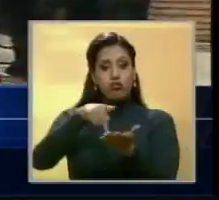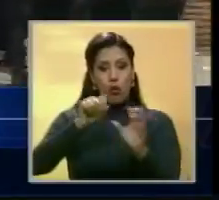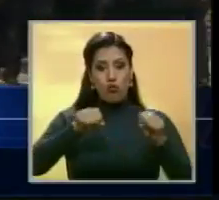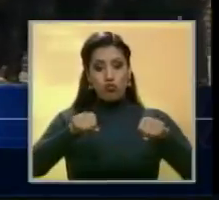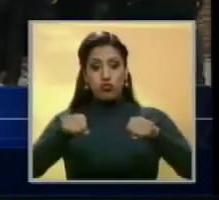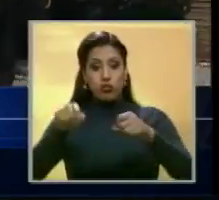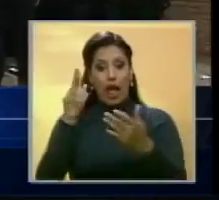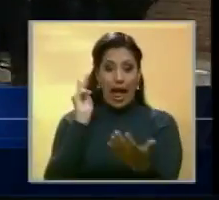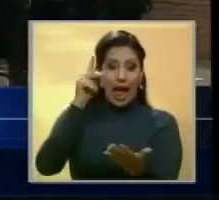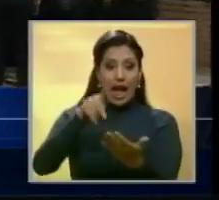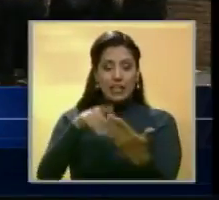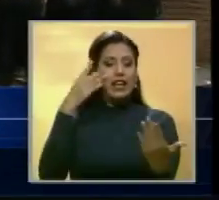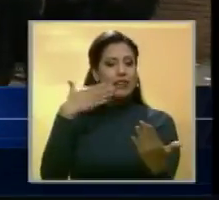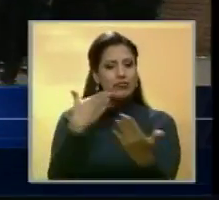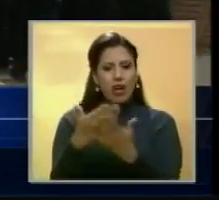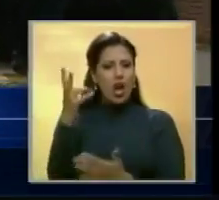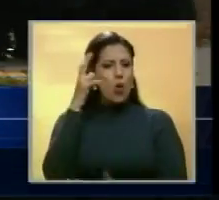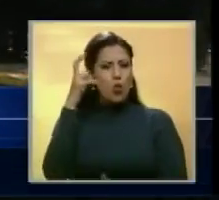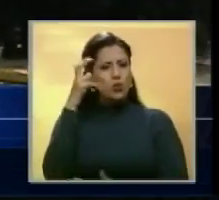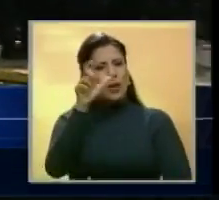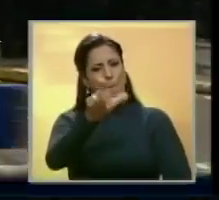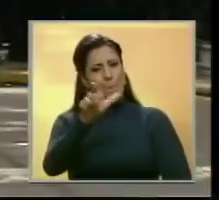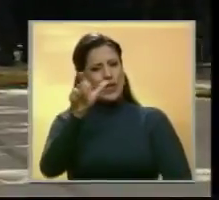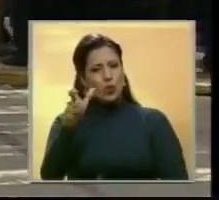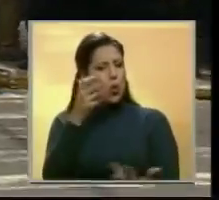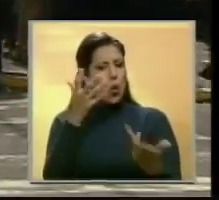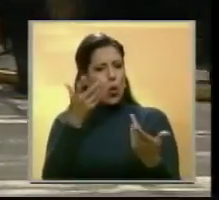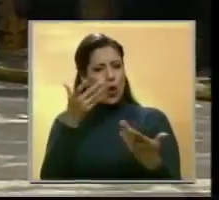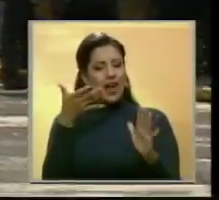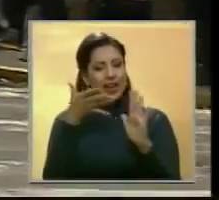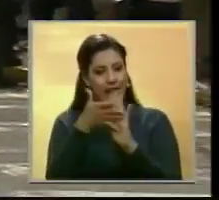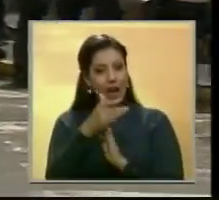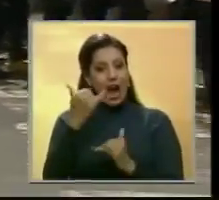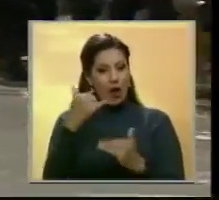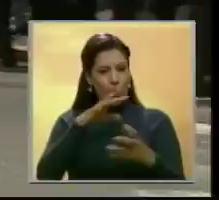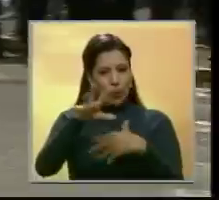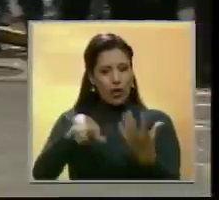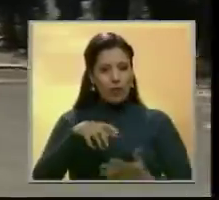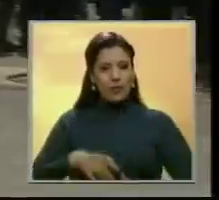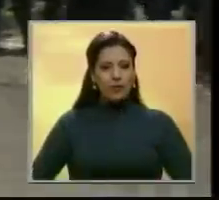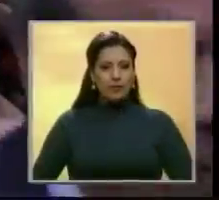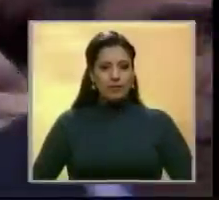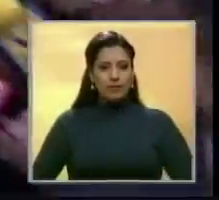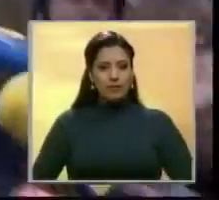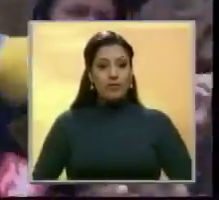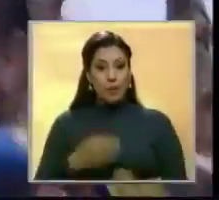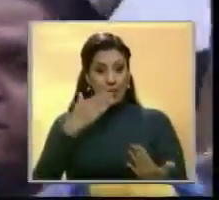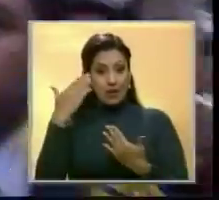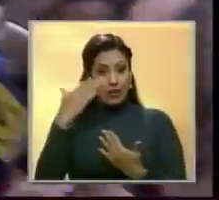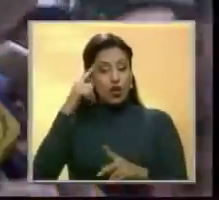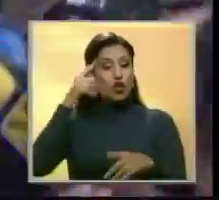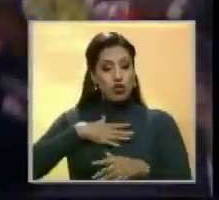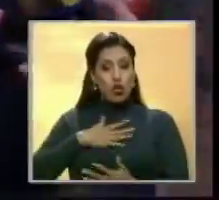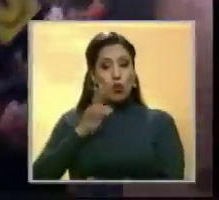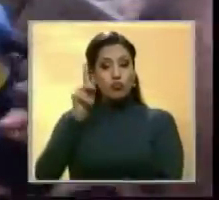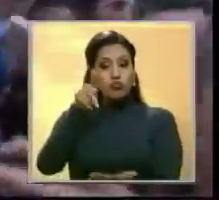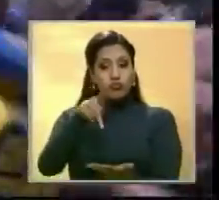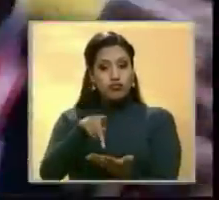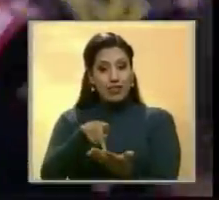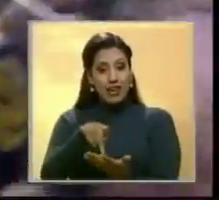la marcha y escuchemos lo que conversó en medio de esta situación. Con el propósito